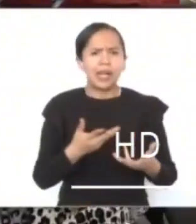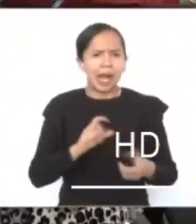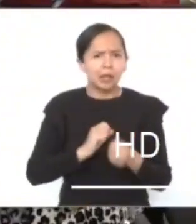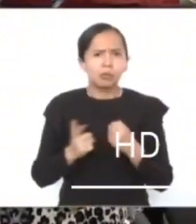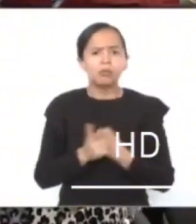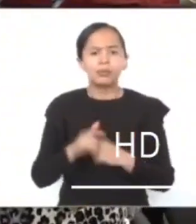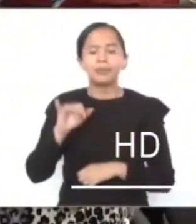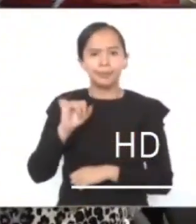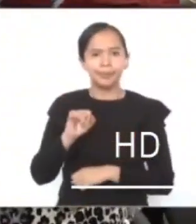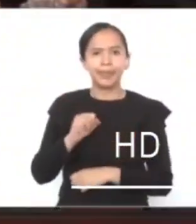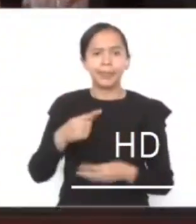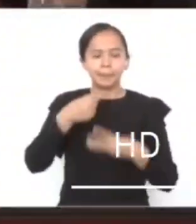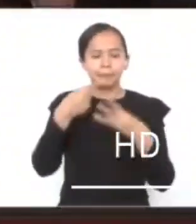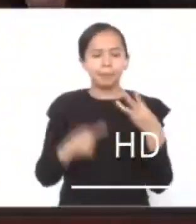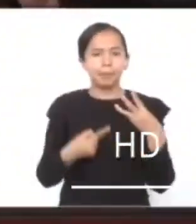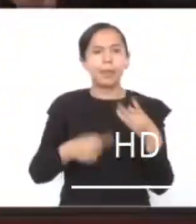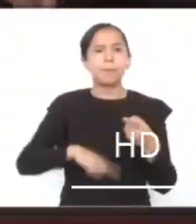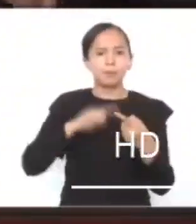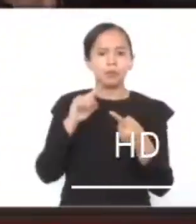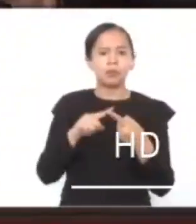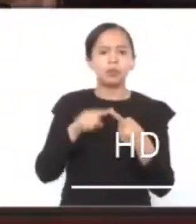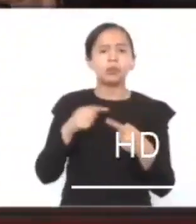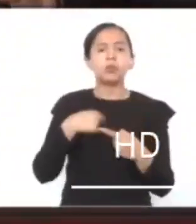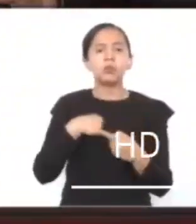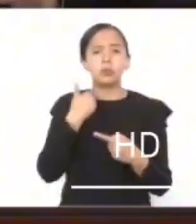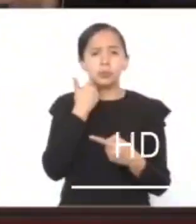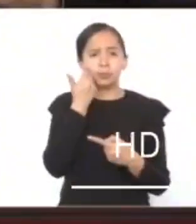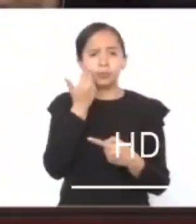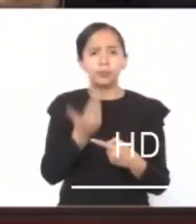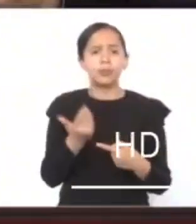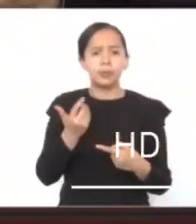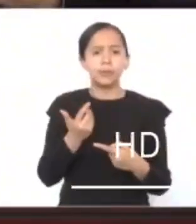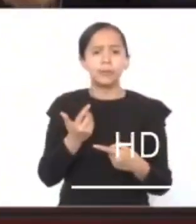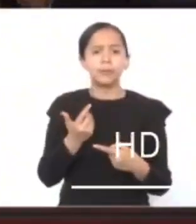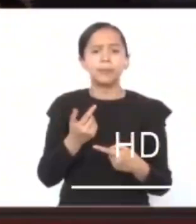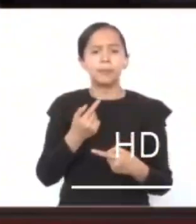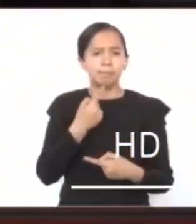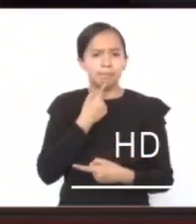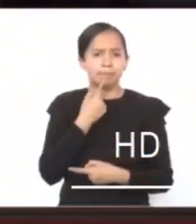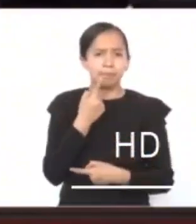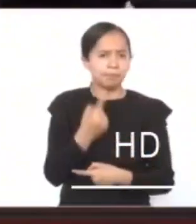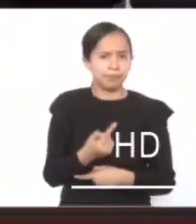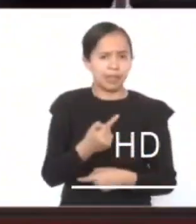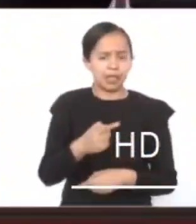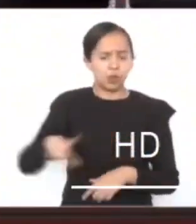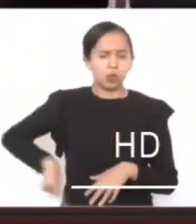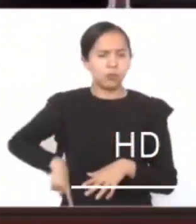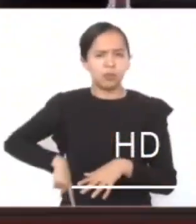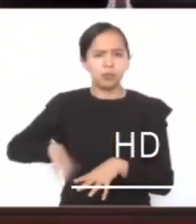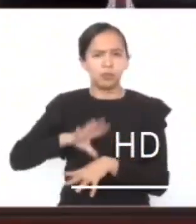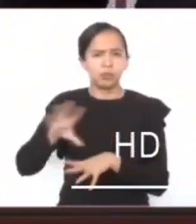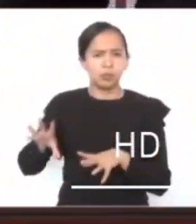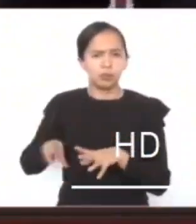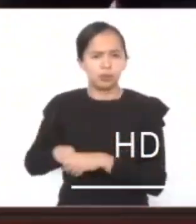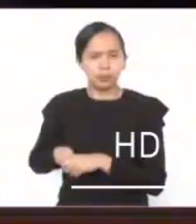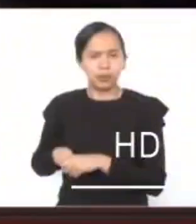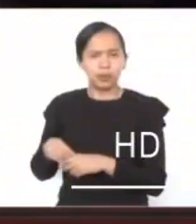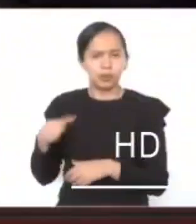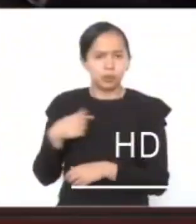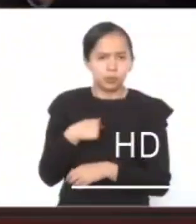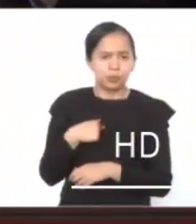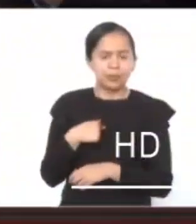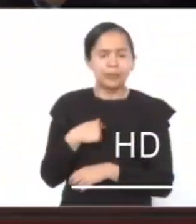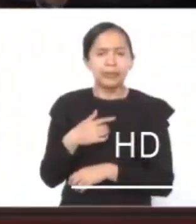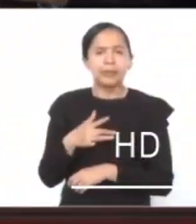cosas. Primero, quiero manifestar a mi nombre y a nombre de todo el gobierno de la Ciudad de México